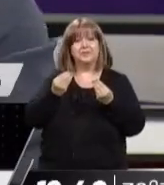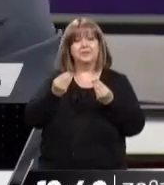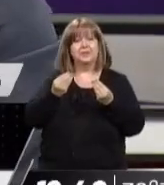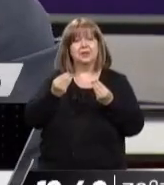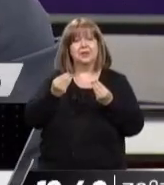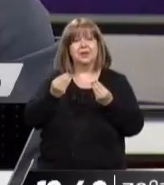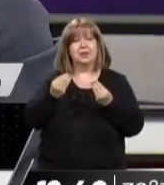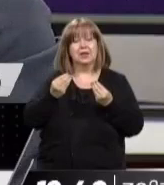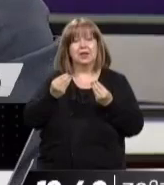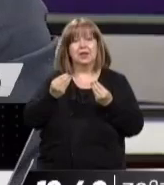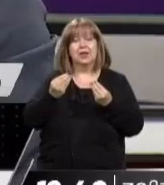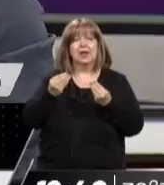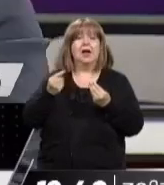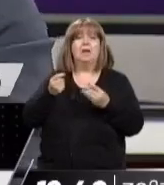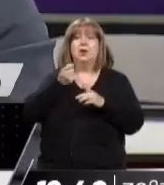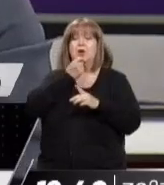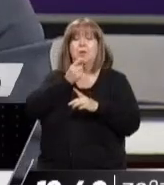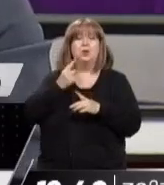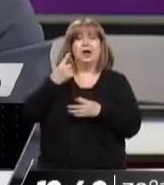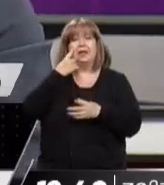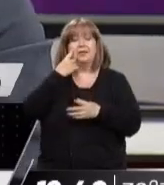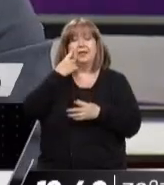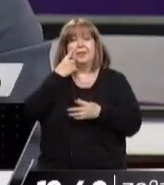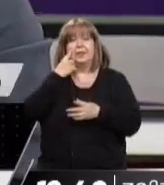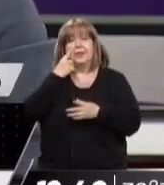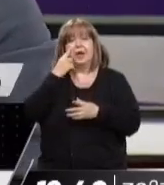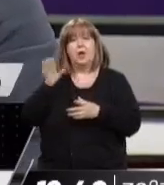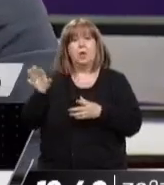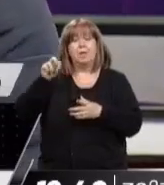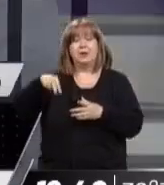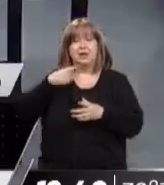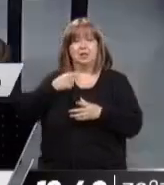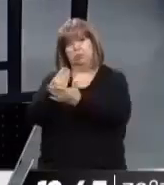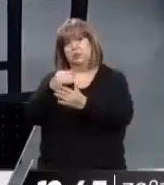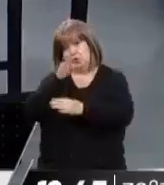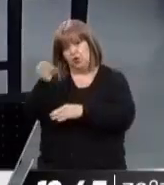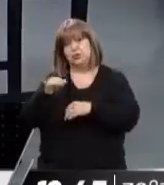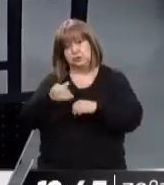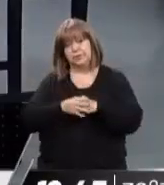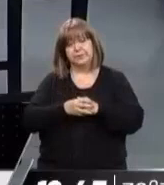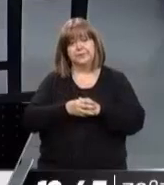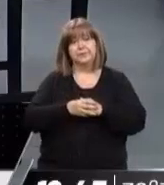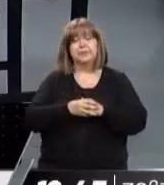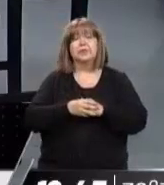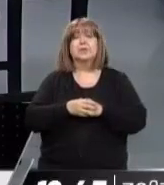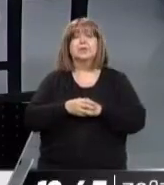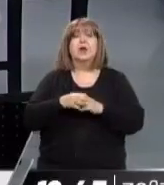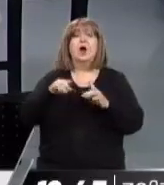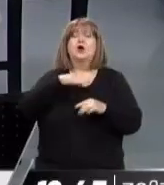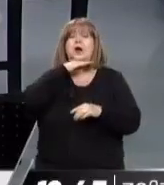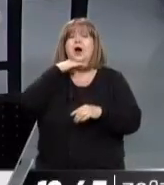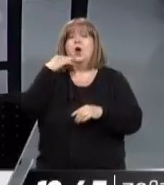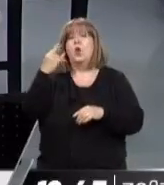medio falaz el que han utilizado. Eso es lo que por lo menos opinamos ustedes nosotros opinan, y bueno, sí. Y los jueces nos han compuesto. Habló Julieta Lonigro, que